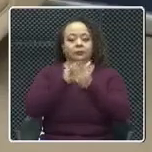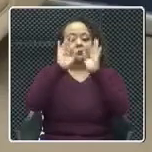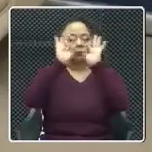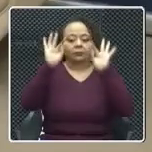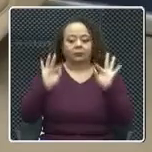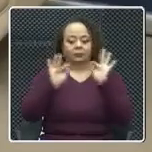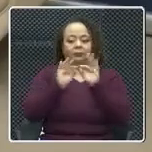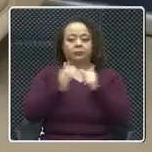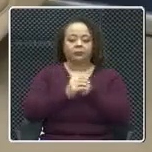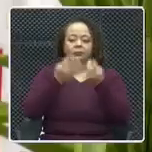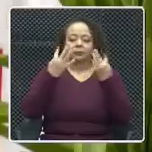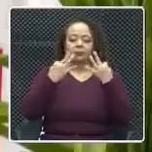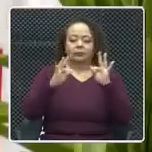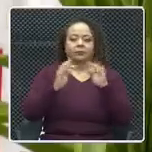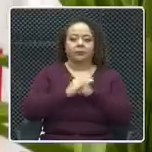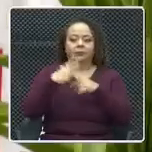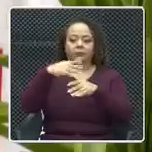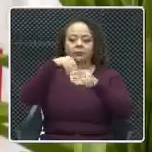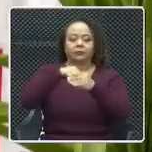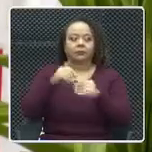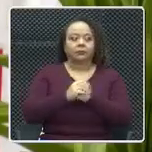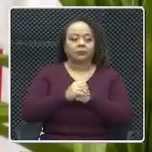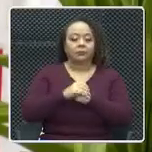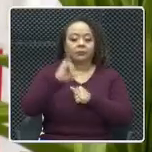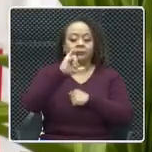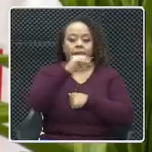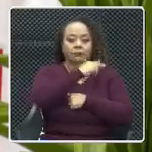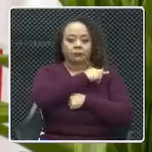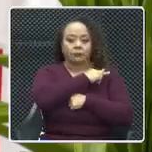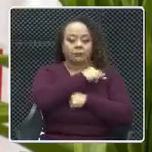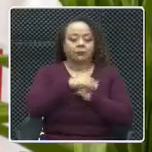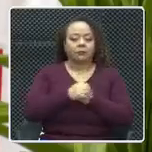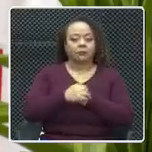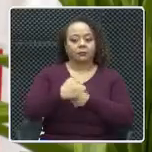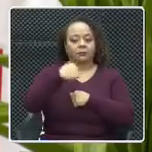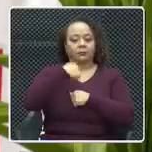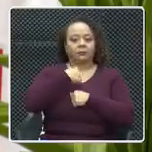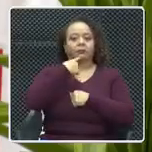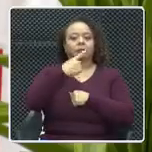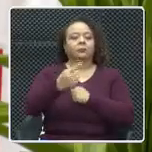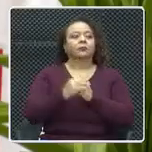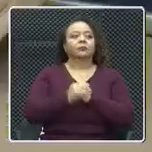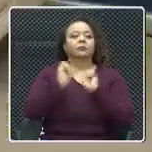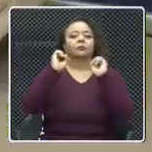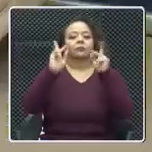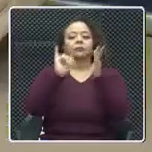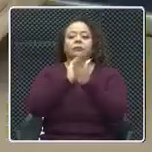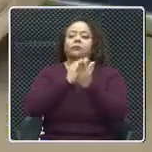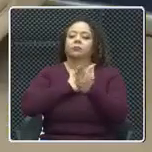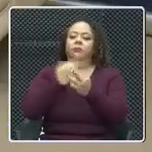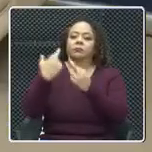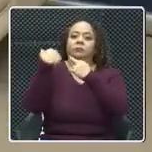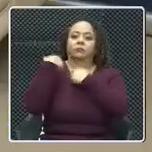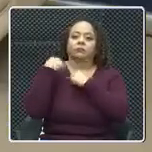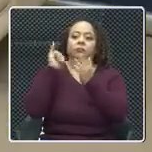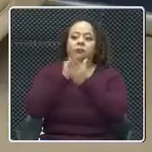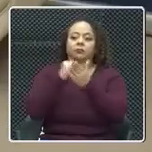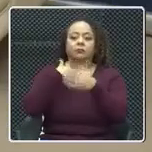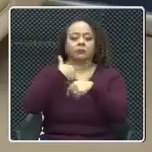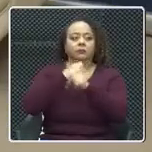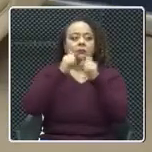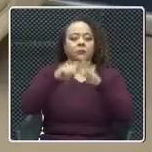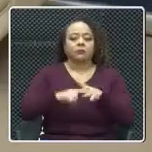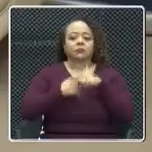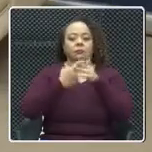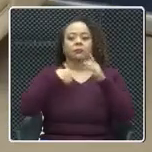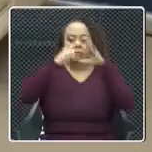formulario ha tratado de contemplar que como patrono yo estoy diciendo, ok, esta es mi responsabilidad, esto es lo que yo voy a hacer a partir